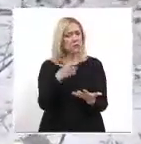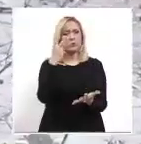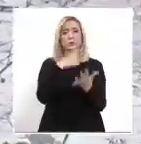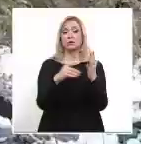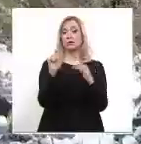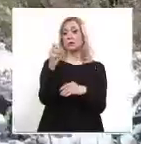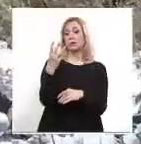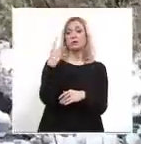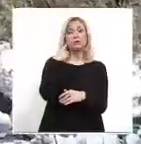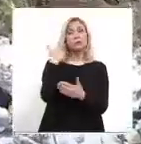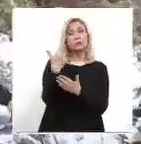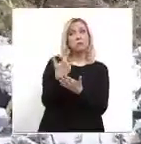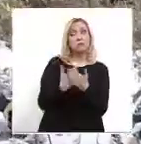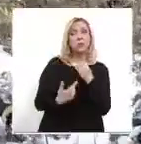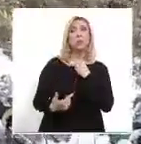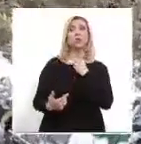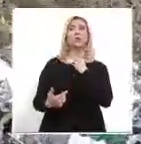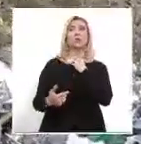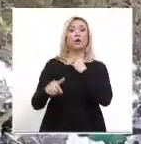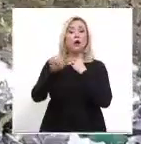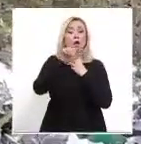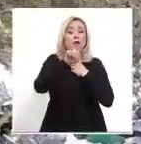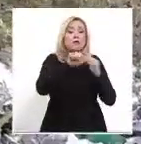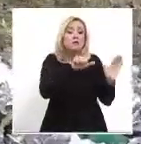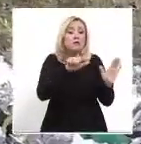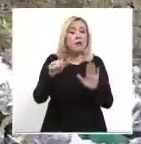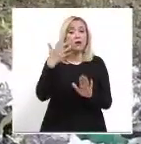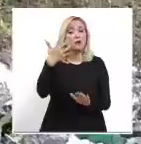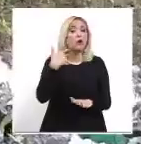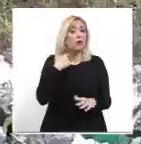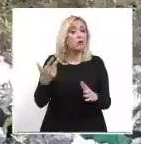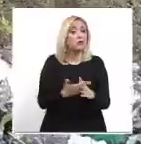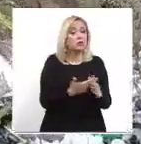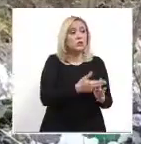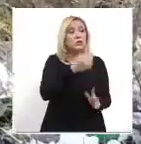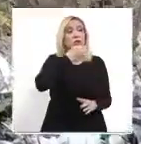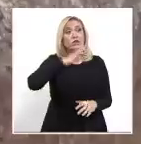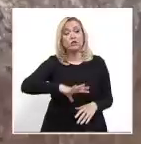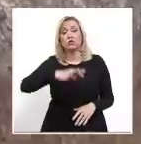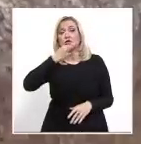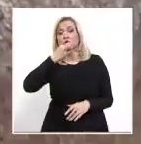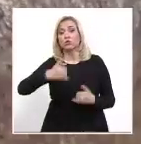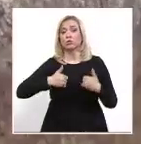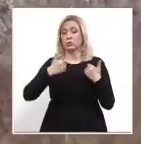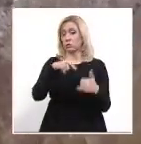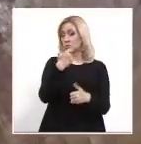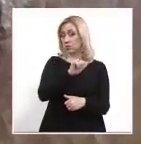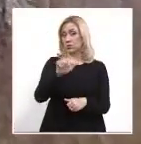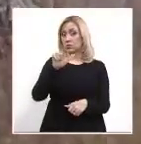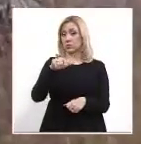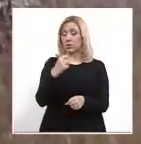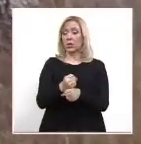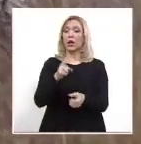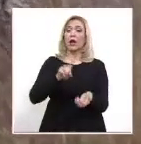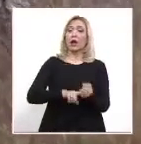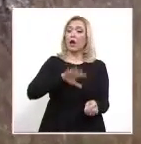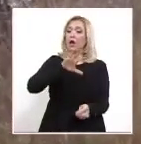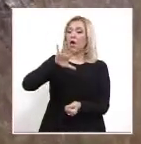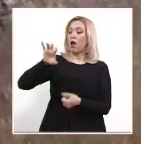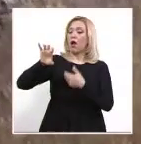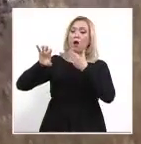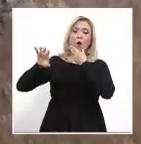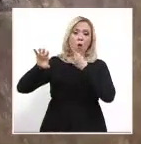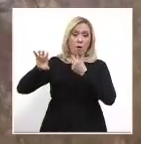se tienen registrados 605 homicidios de niñas, niños y adolescentes, de los cuales 500 son hombres y